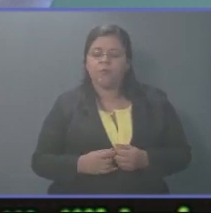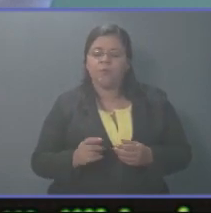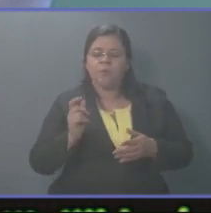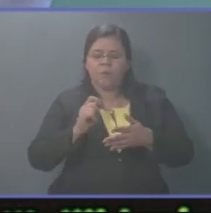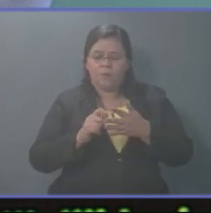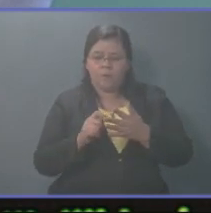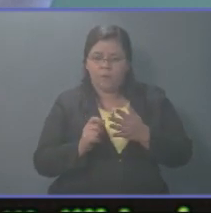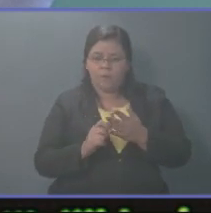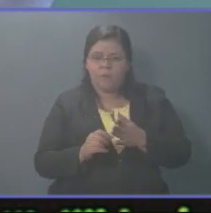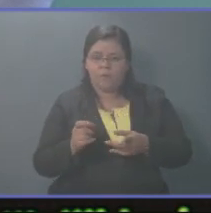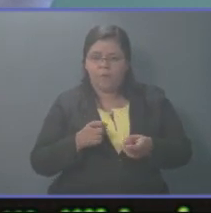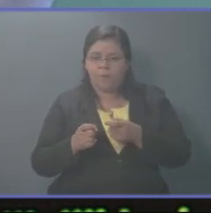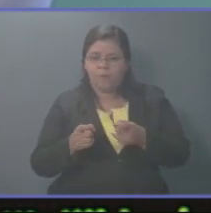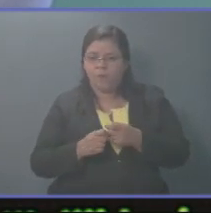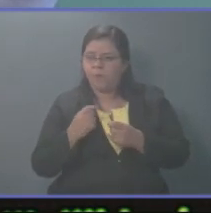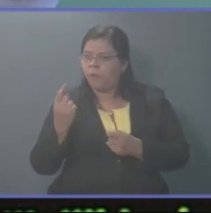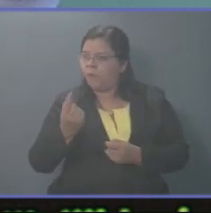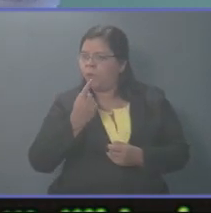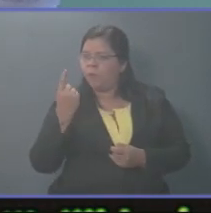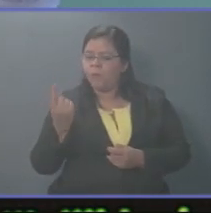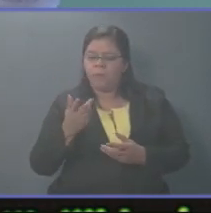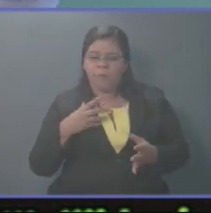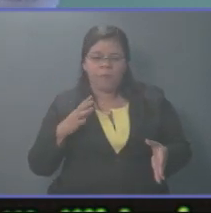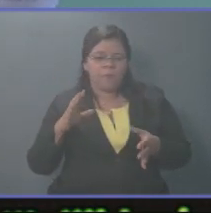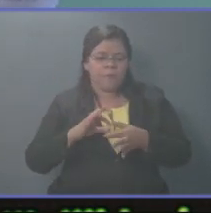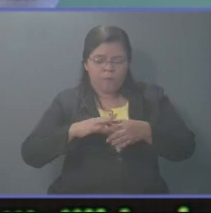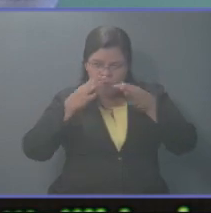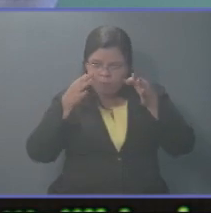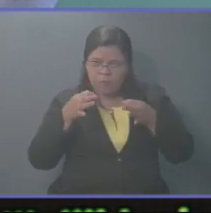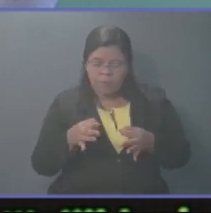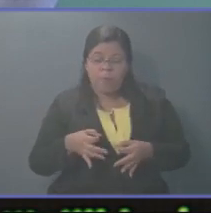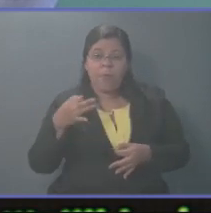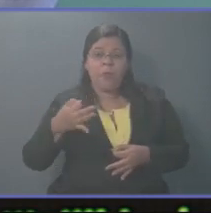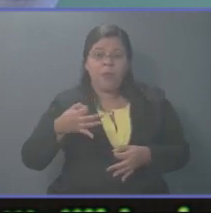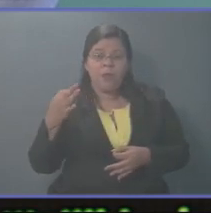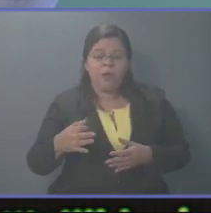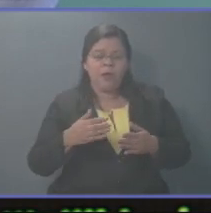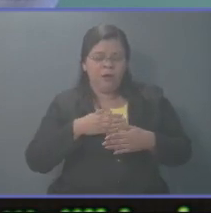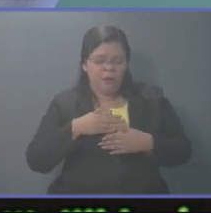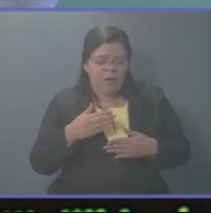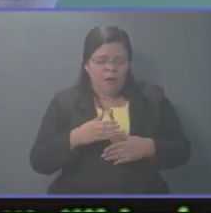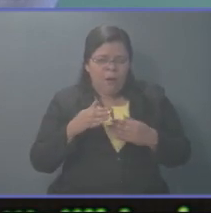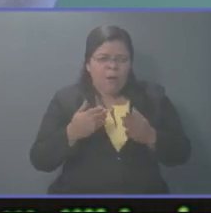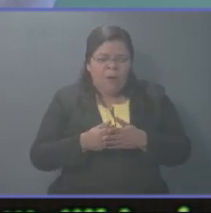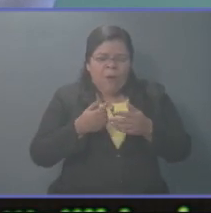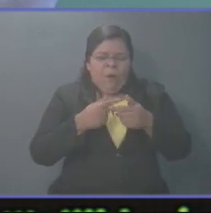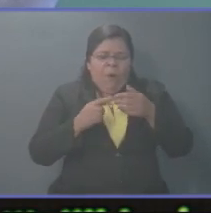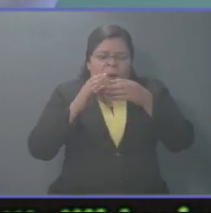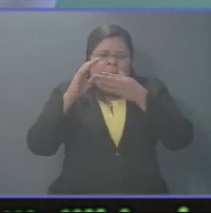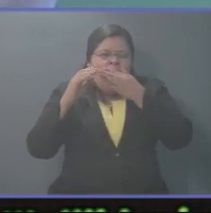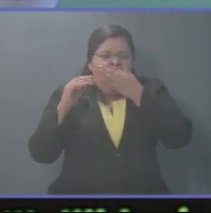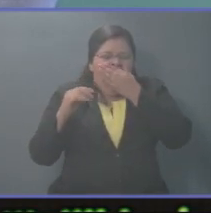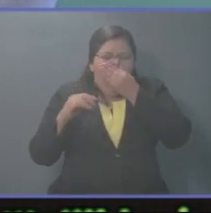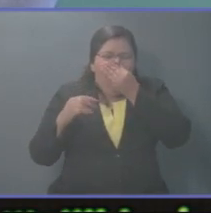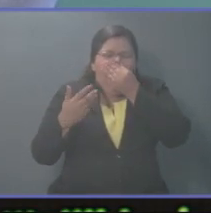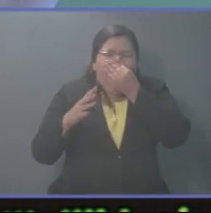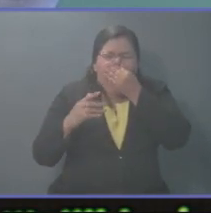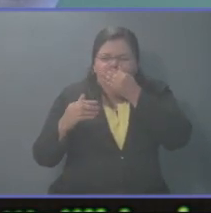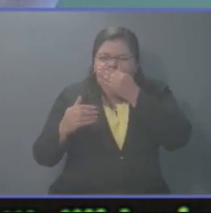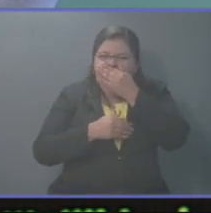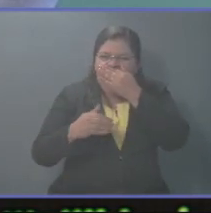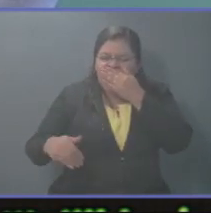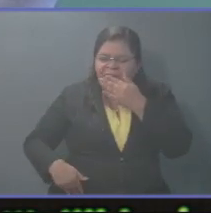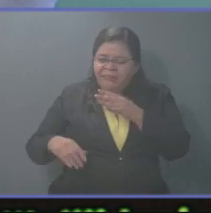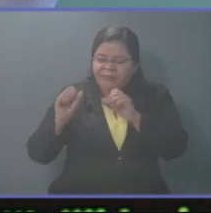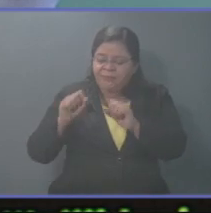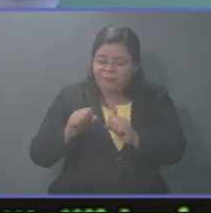de control no solo puede estar atado a una sentencia, deben existir disposiciones constitucionales a las que el presidente debe